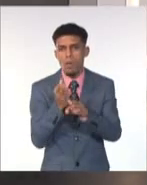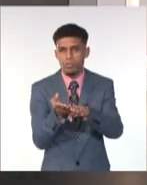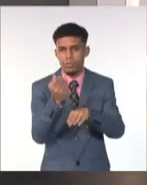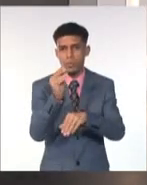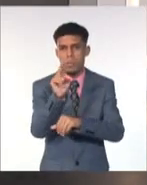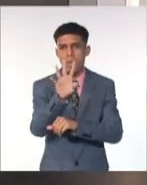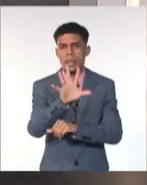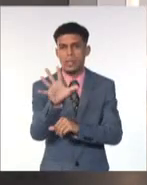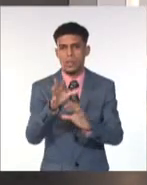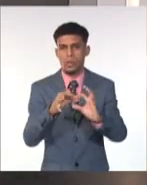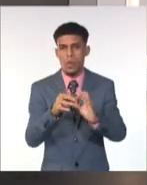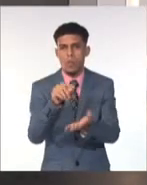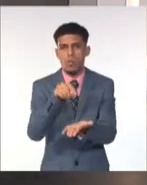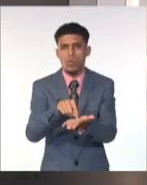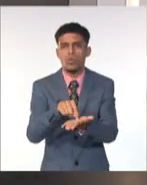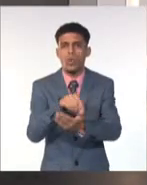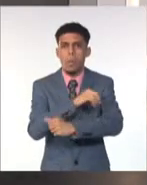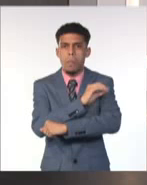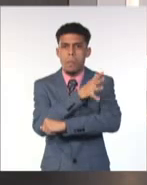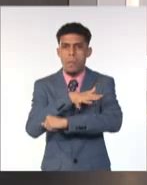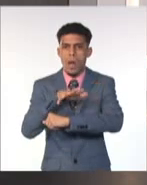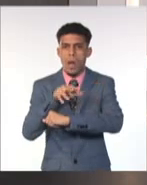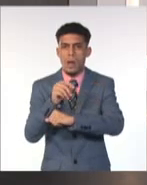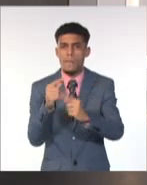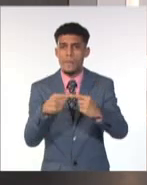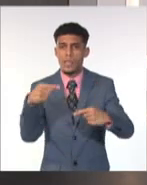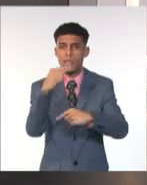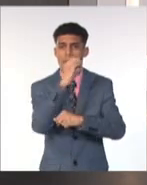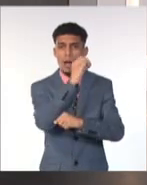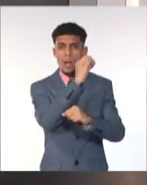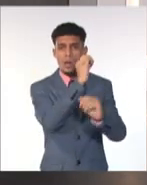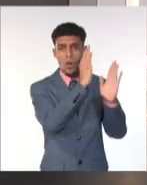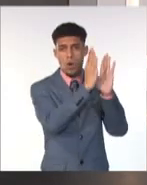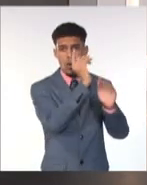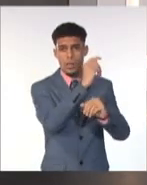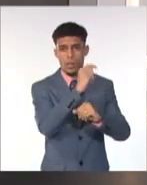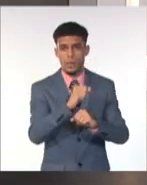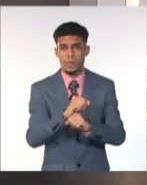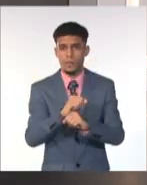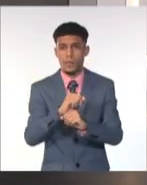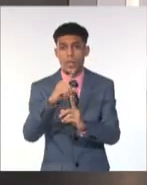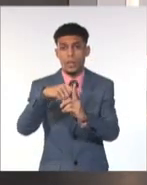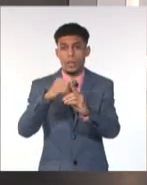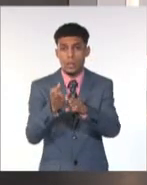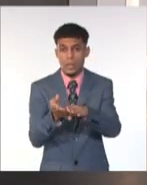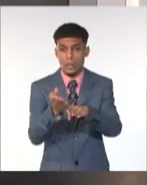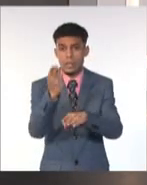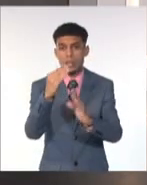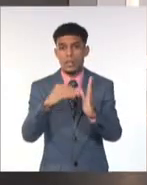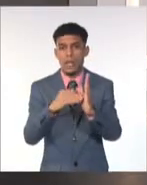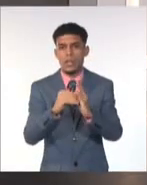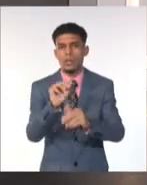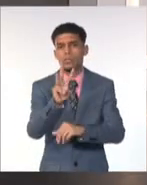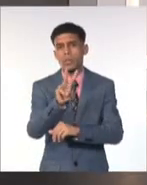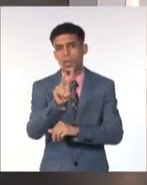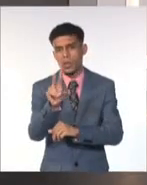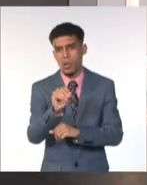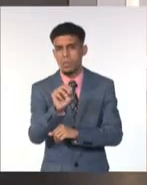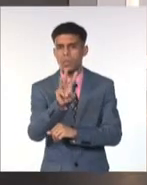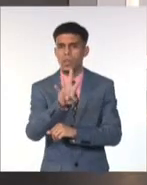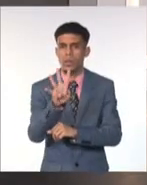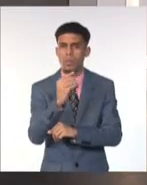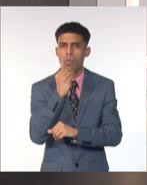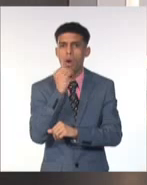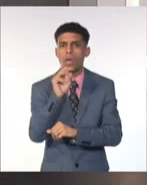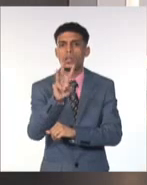puntos costeros, sobre todo hacia la parte oriental, y las máximas durante la tarde por encima de los 32, 34, llegando hasta 35